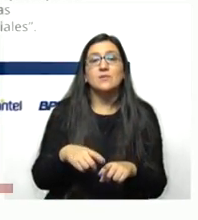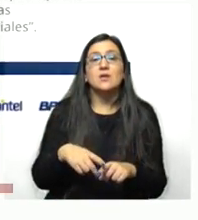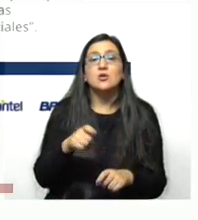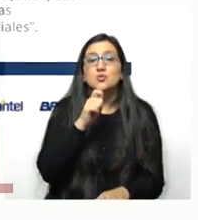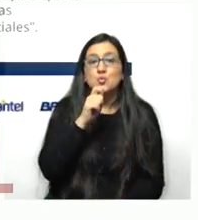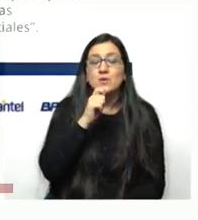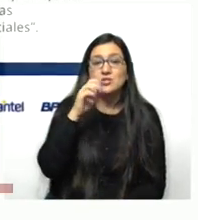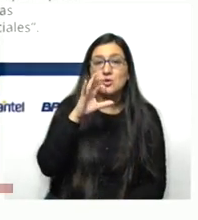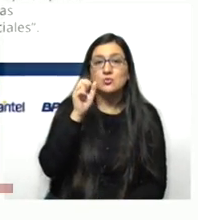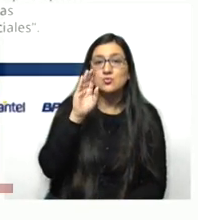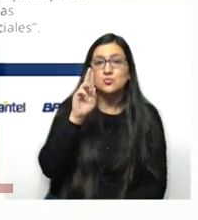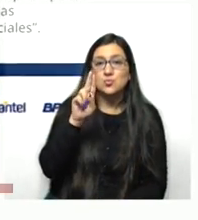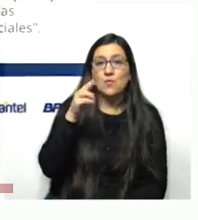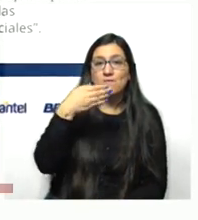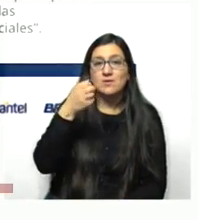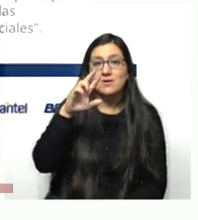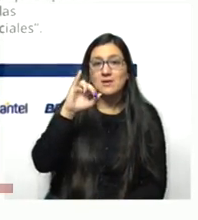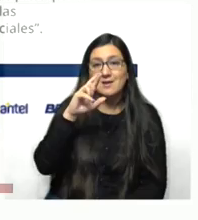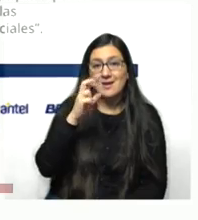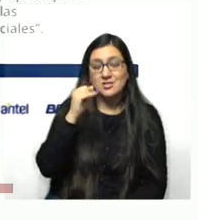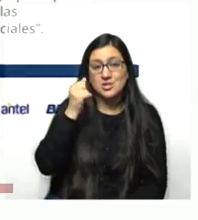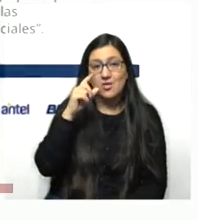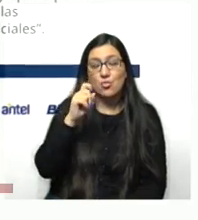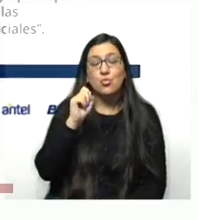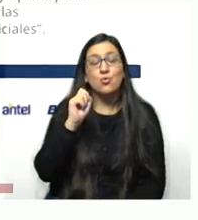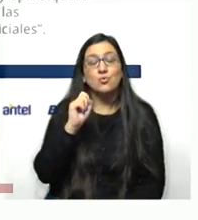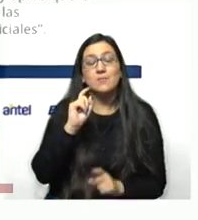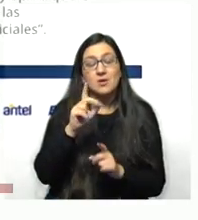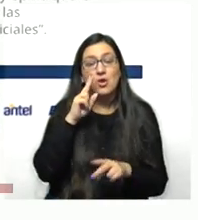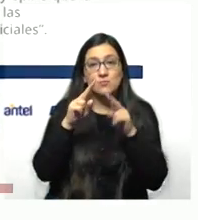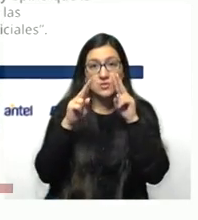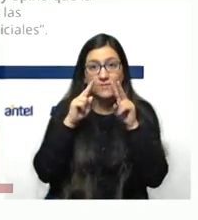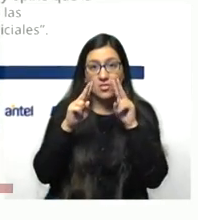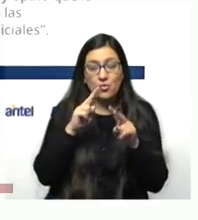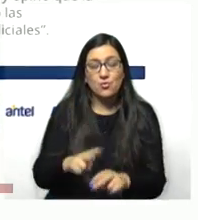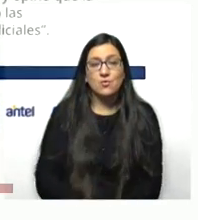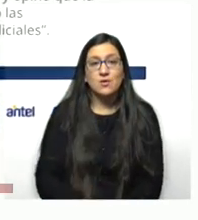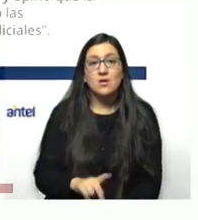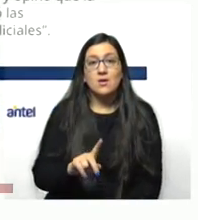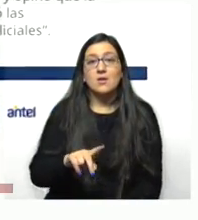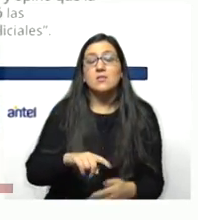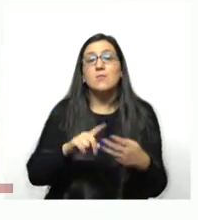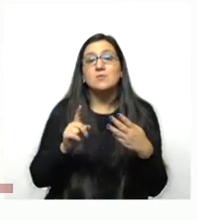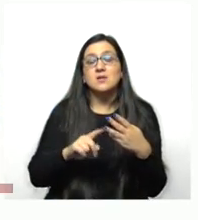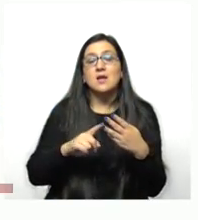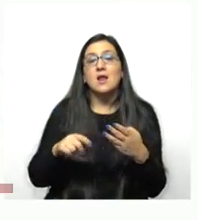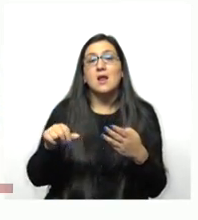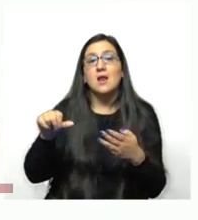El Observador con un 46%, y pegadito está El País, el portal del País,